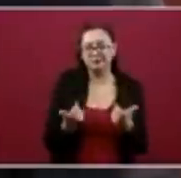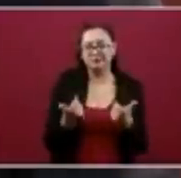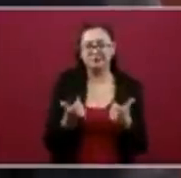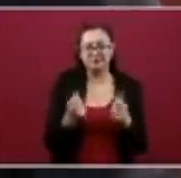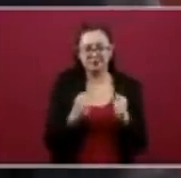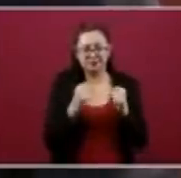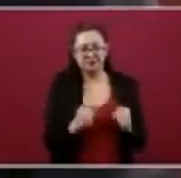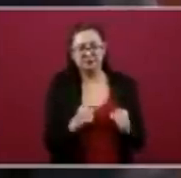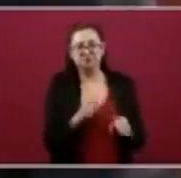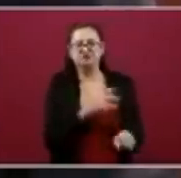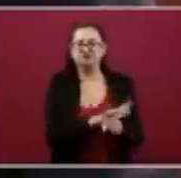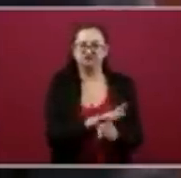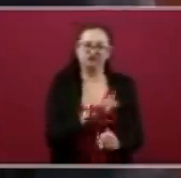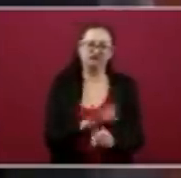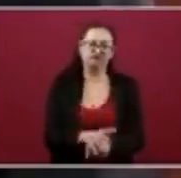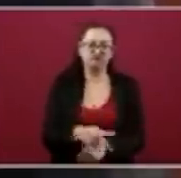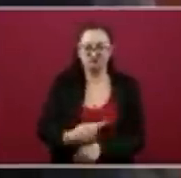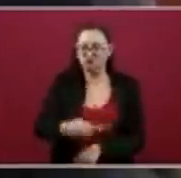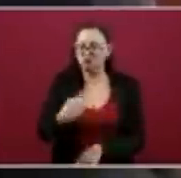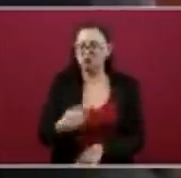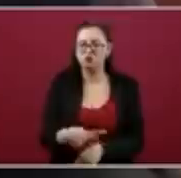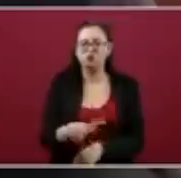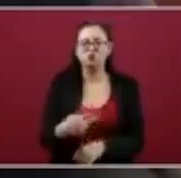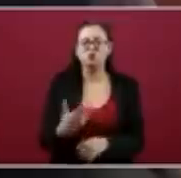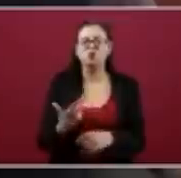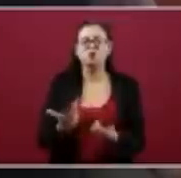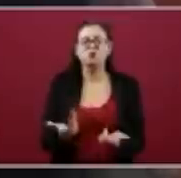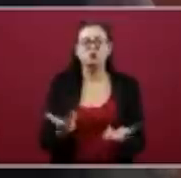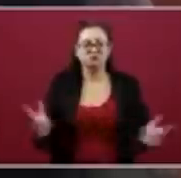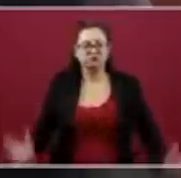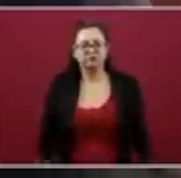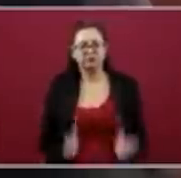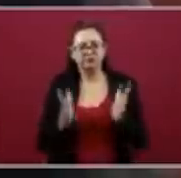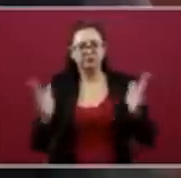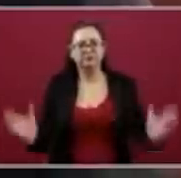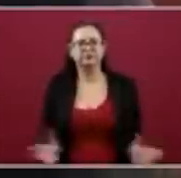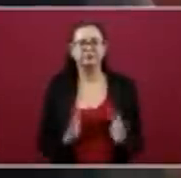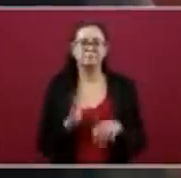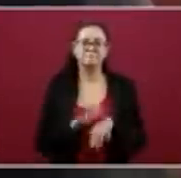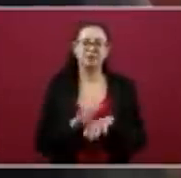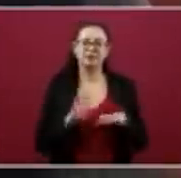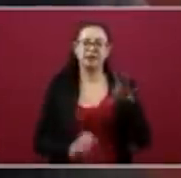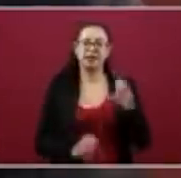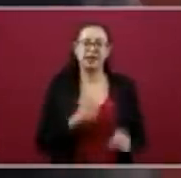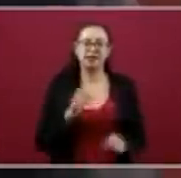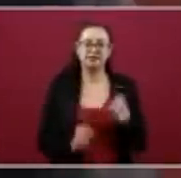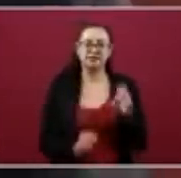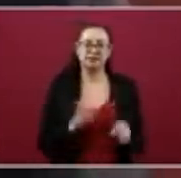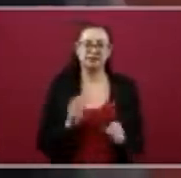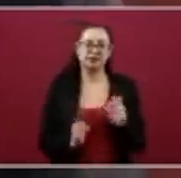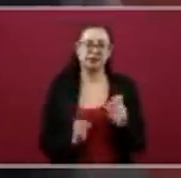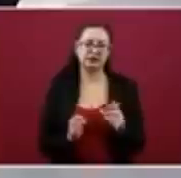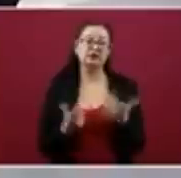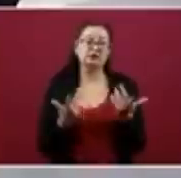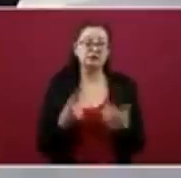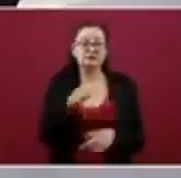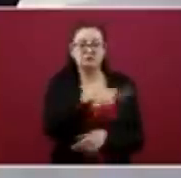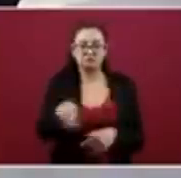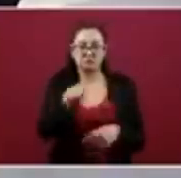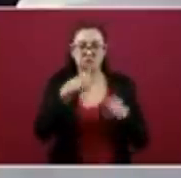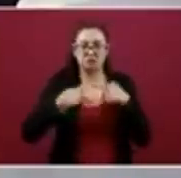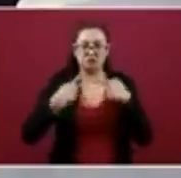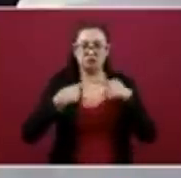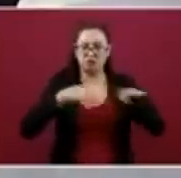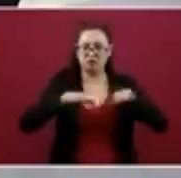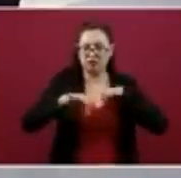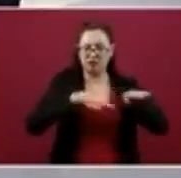seamos autosuficientes, se impulse la producción de leche y se mejore el productor. Y lo